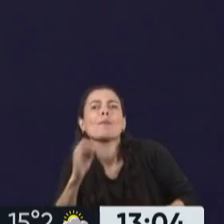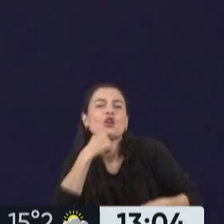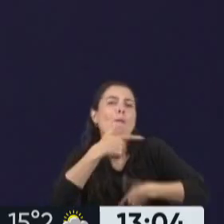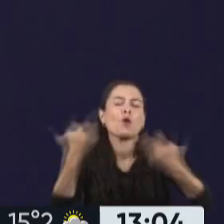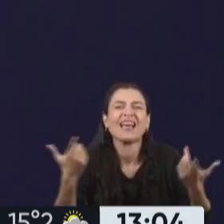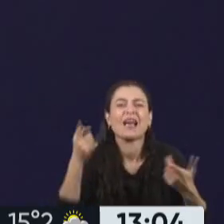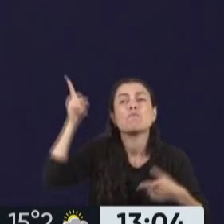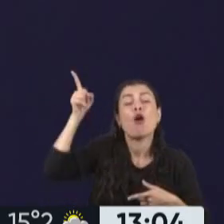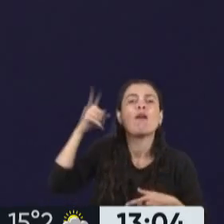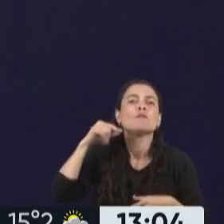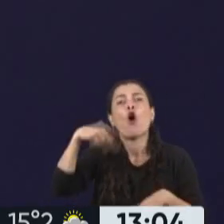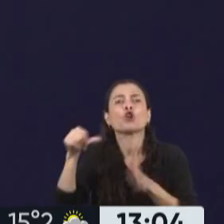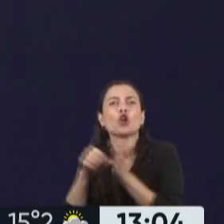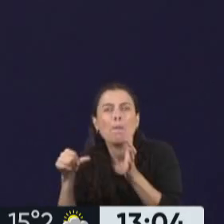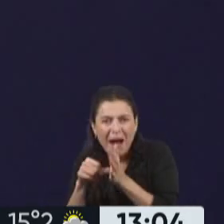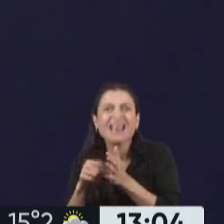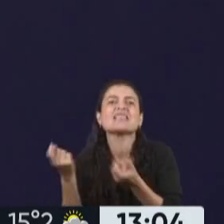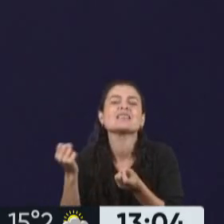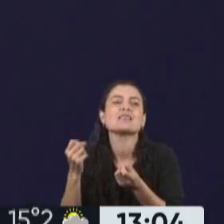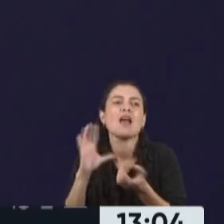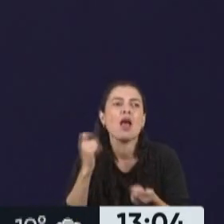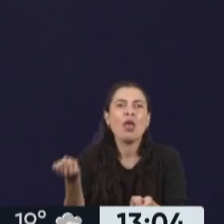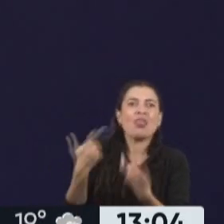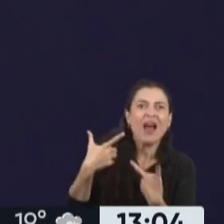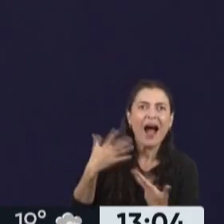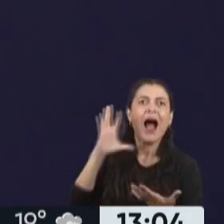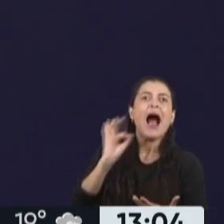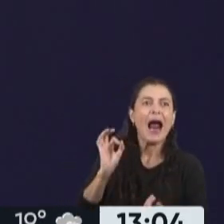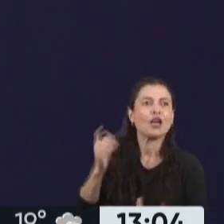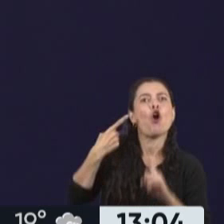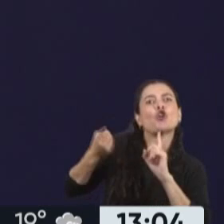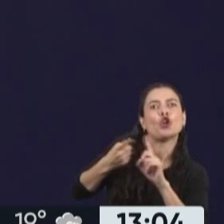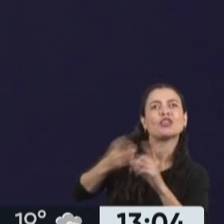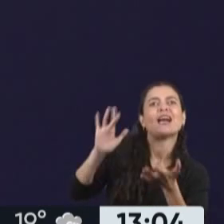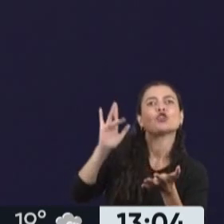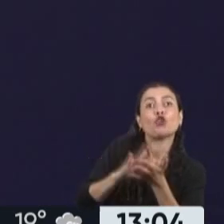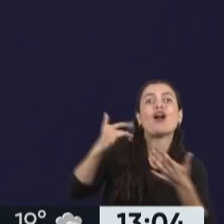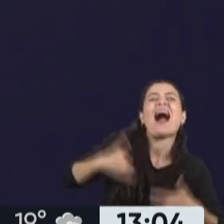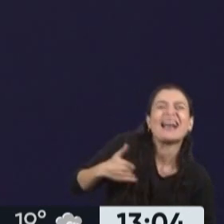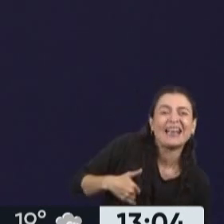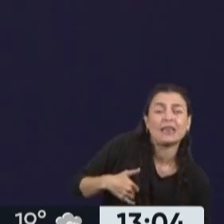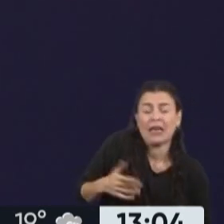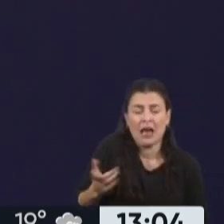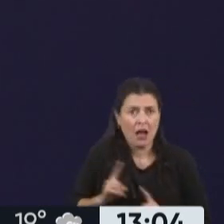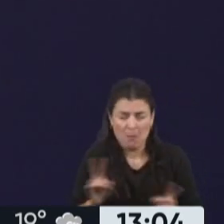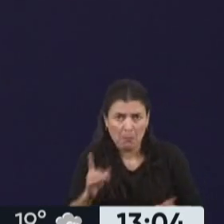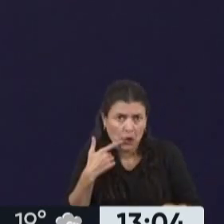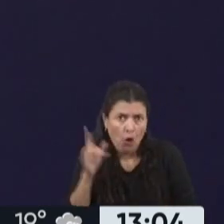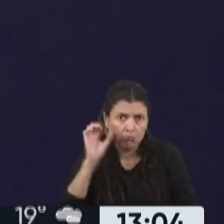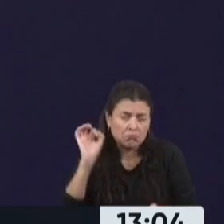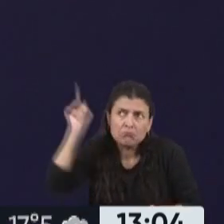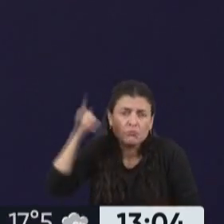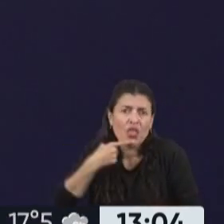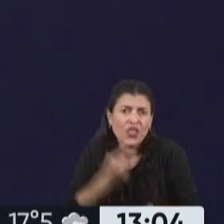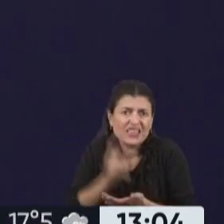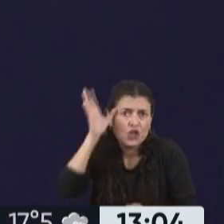decisiones pueden tener alguna implicancia con Argentina, pero directa o indirecta, pero en este caso la